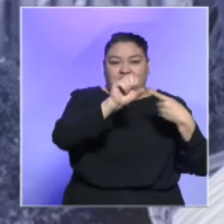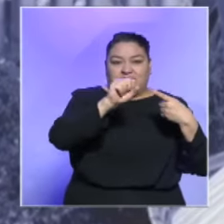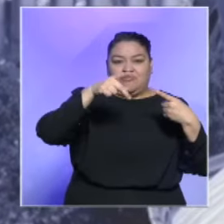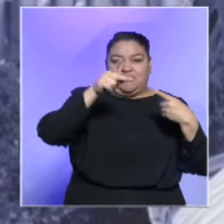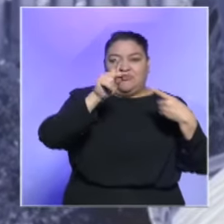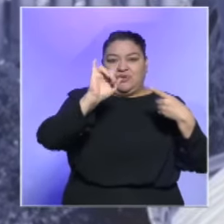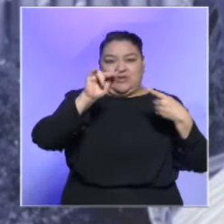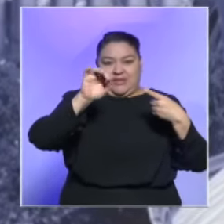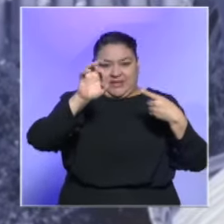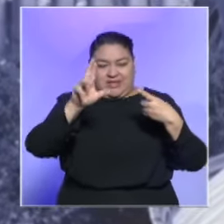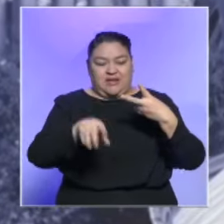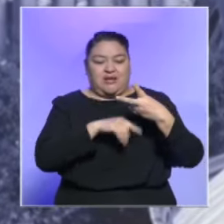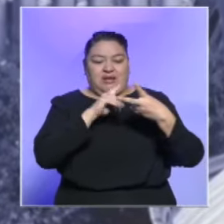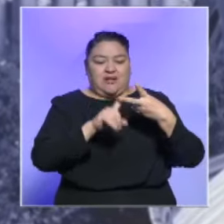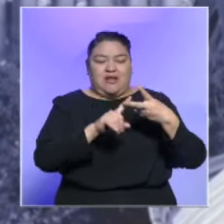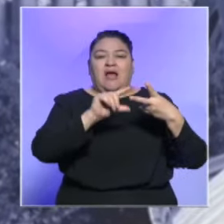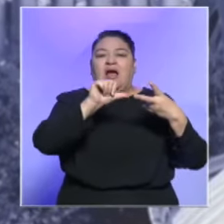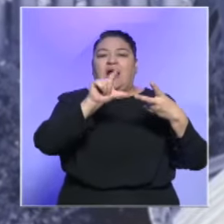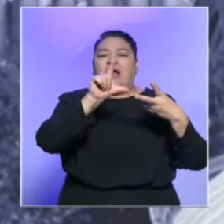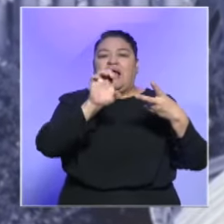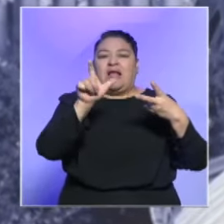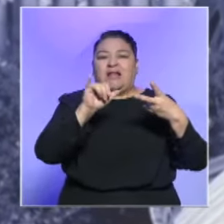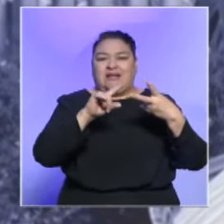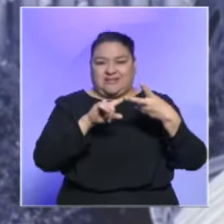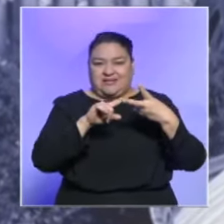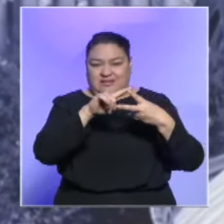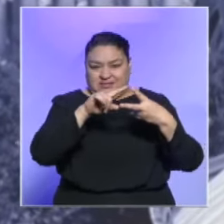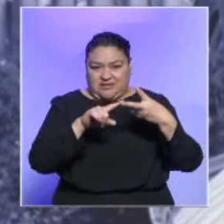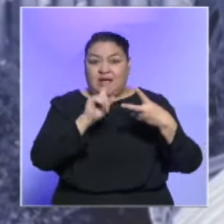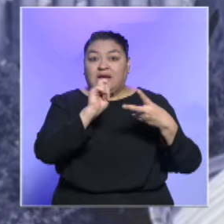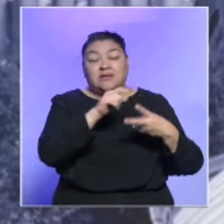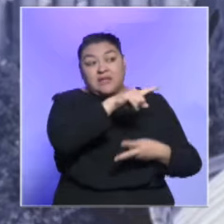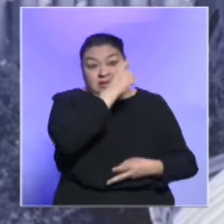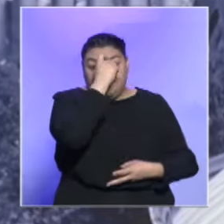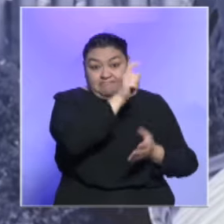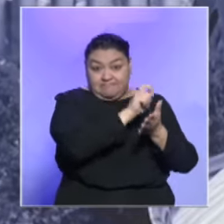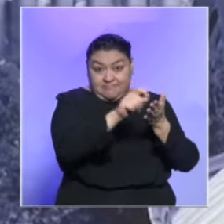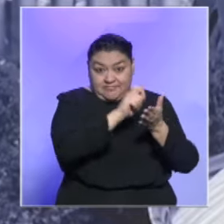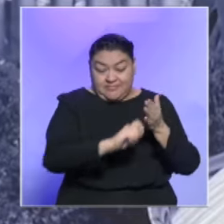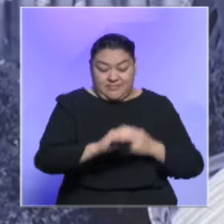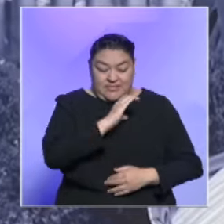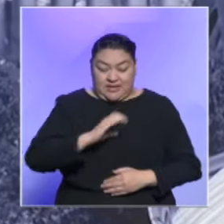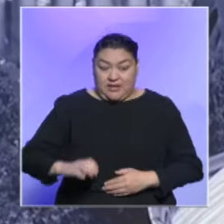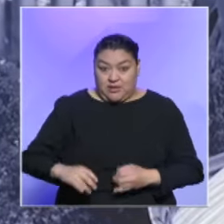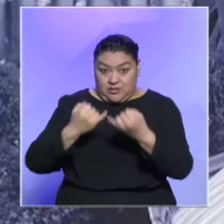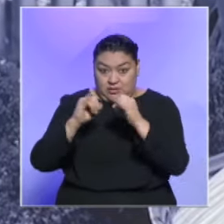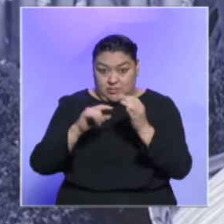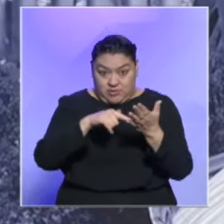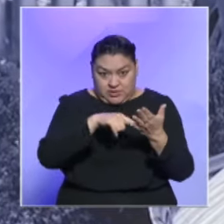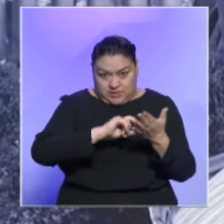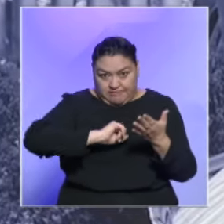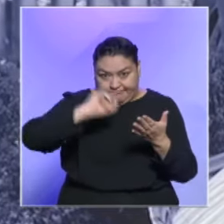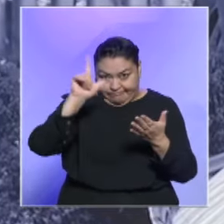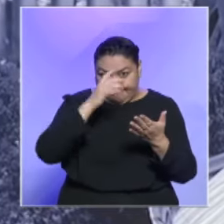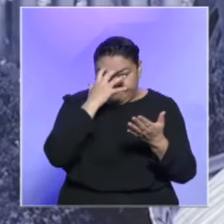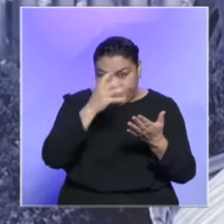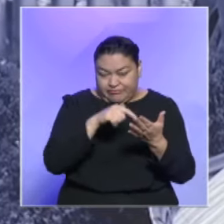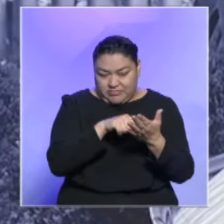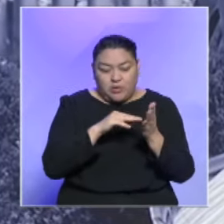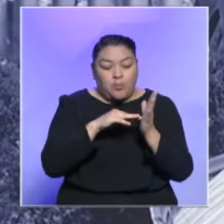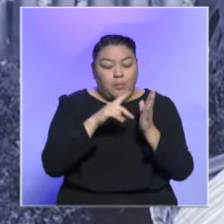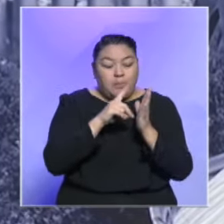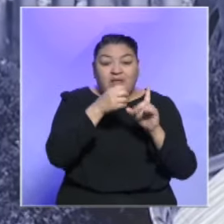Alexis. Es decir, para el autor, el tema de las candidaturas independientes es muy importante y eso lo hace una obra muy seria. La perspectiva